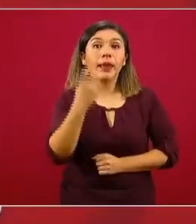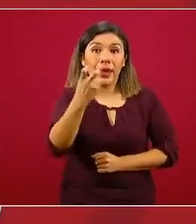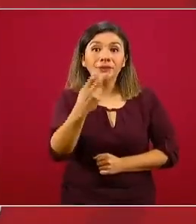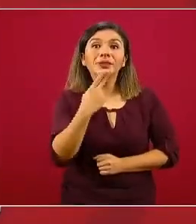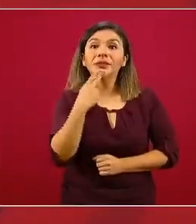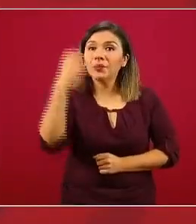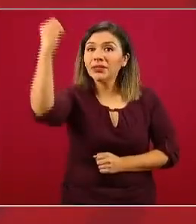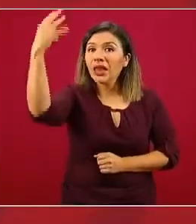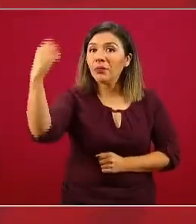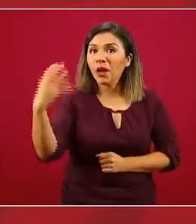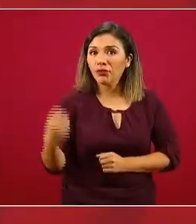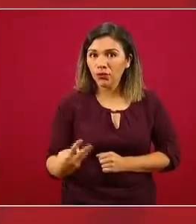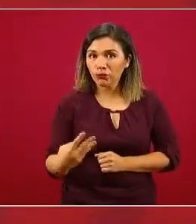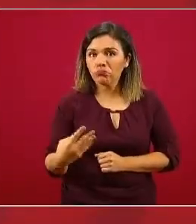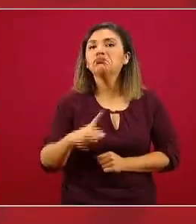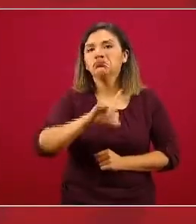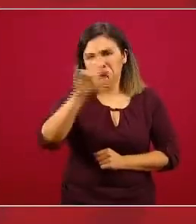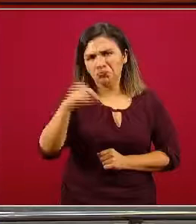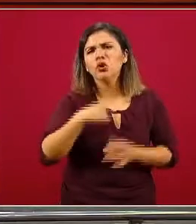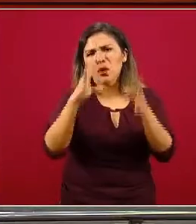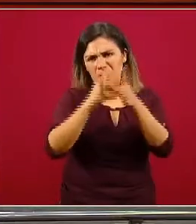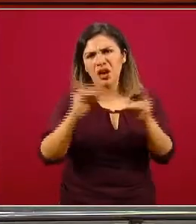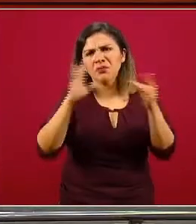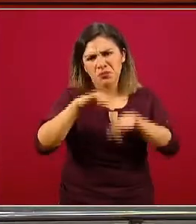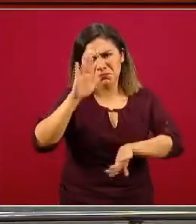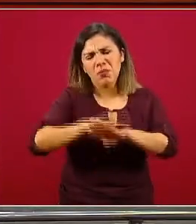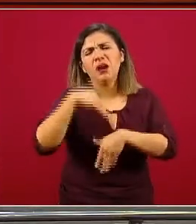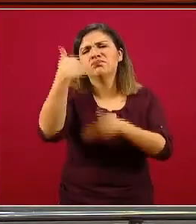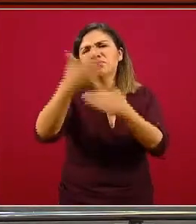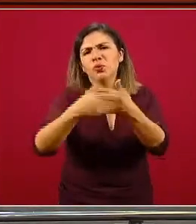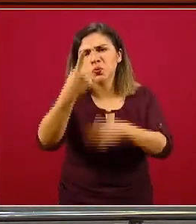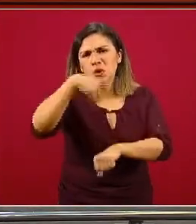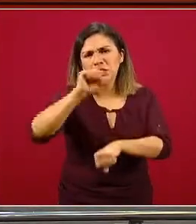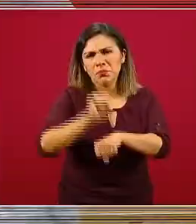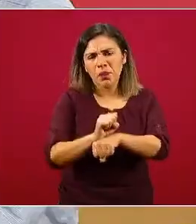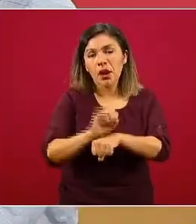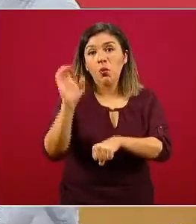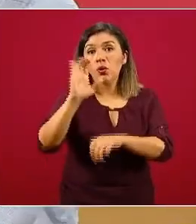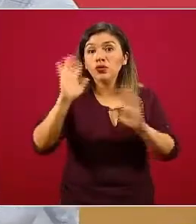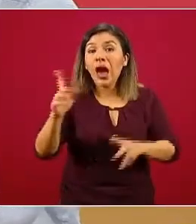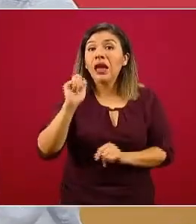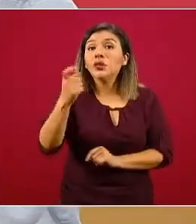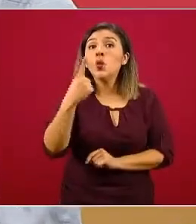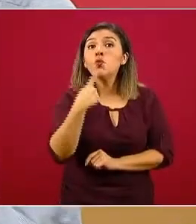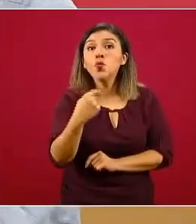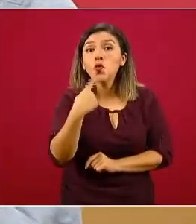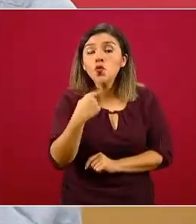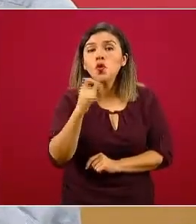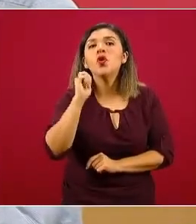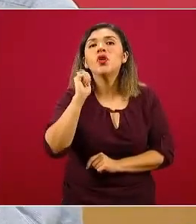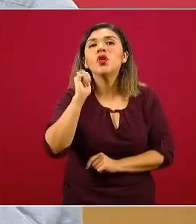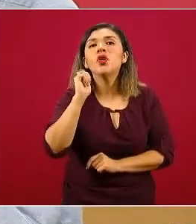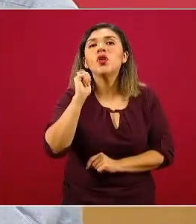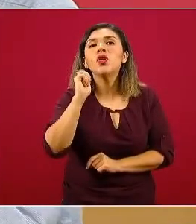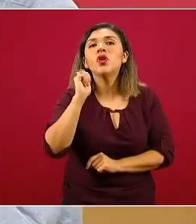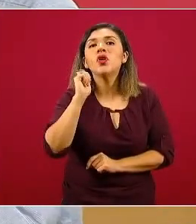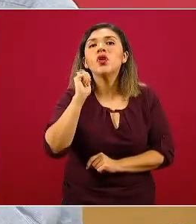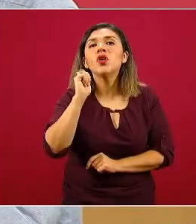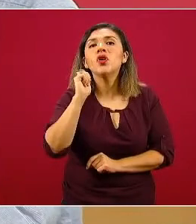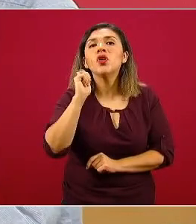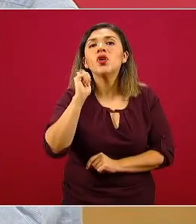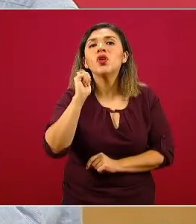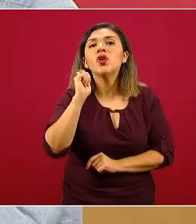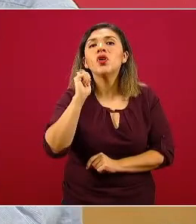semáforo. Lo vamos a volver a explicar. Curiosamente, cuando se está en el semáforo rojo, indica que existe el más alto riesgo